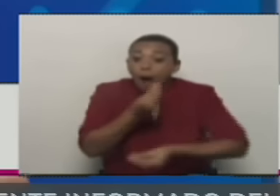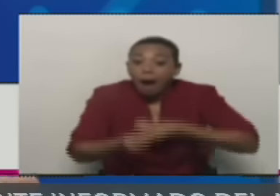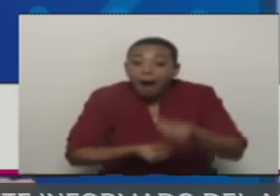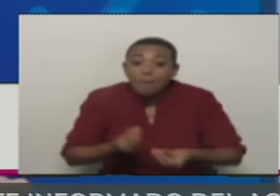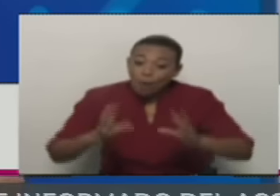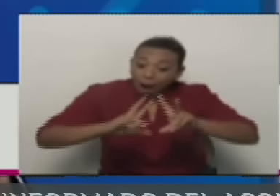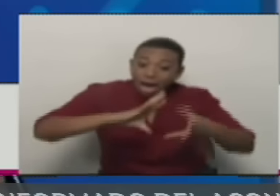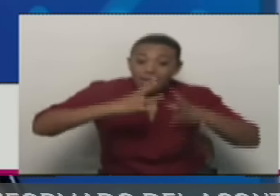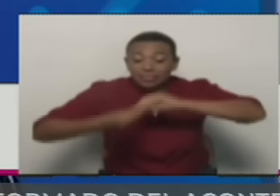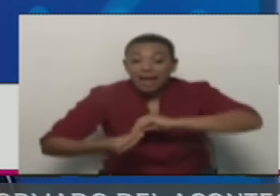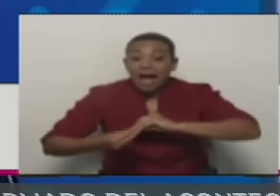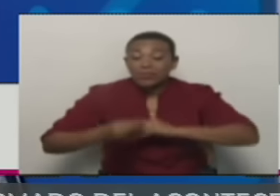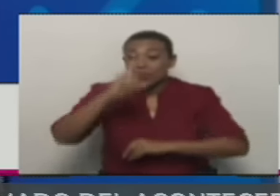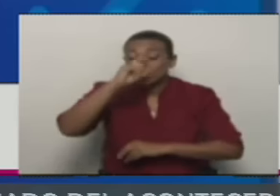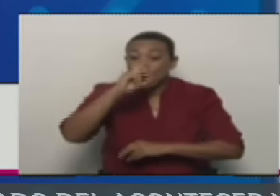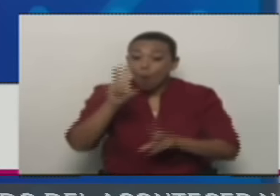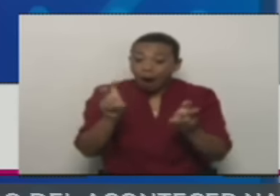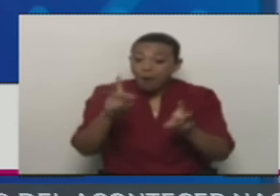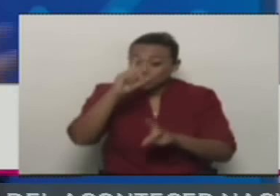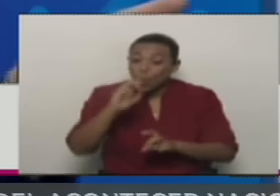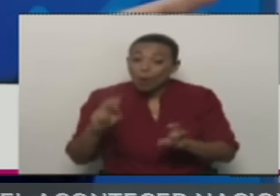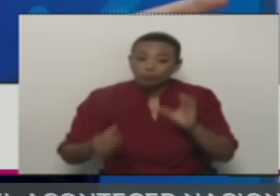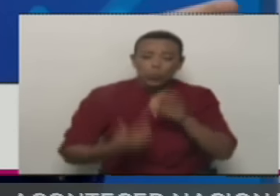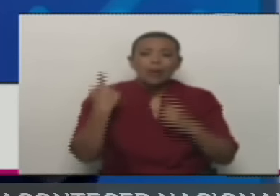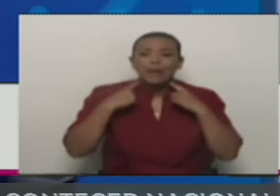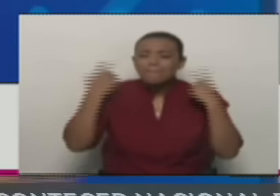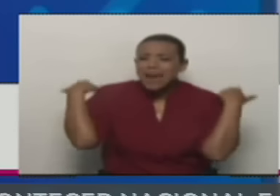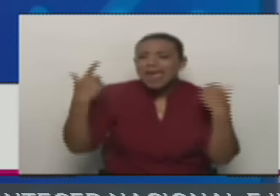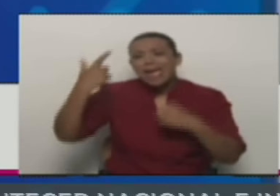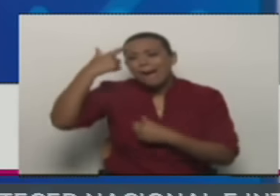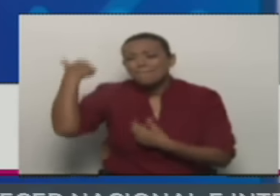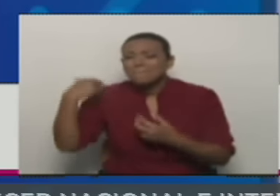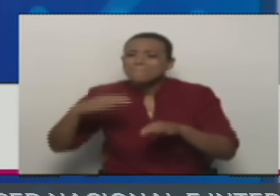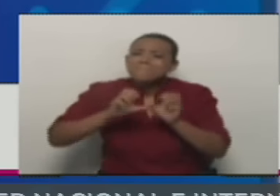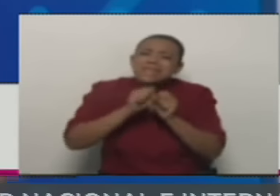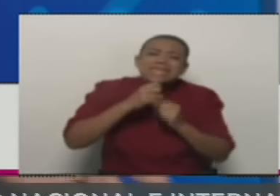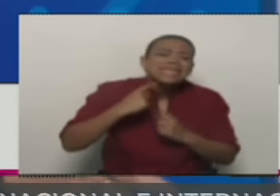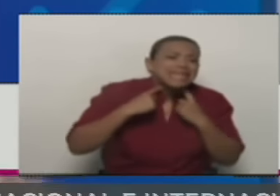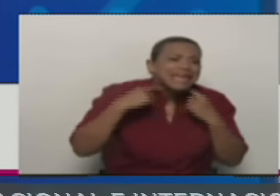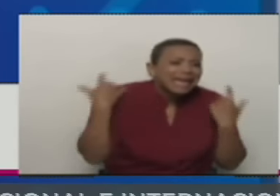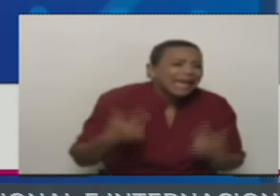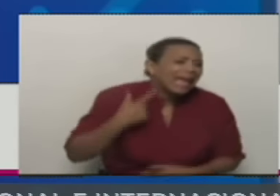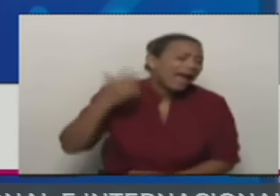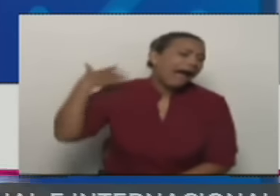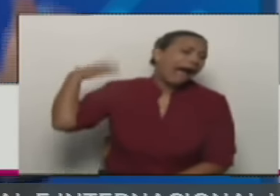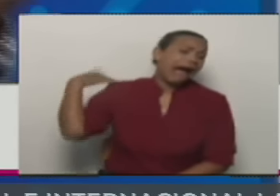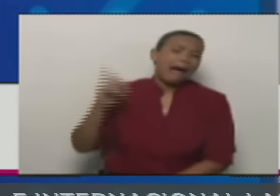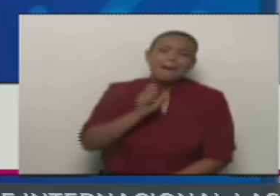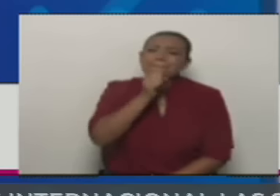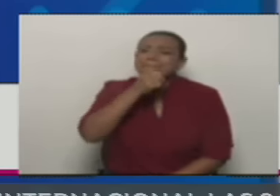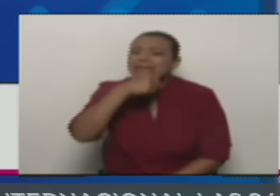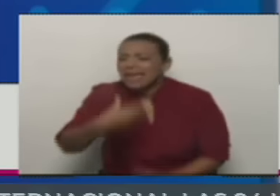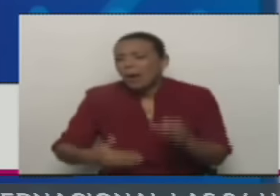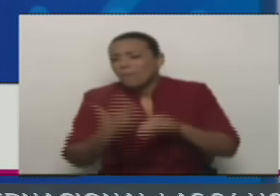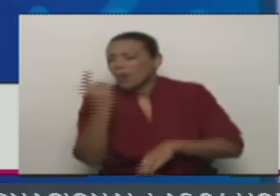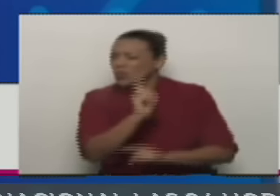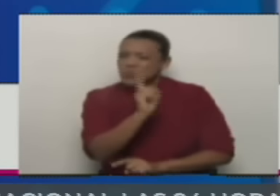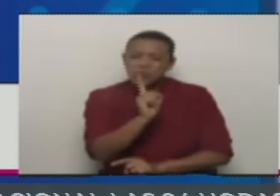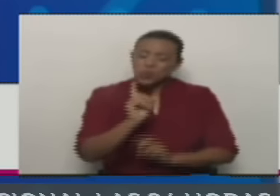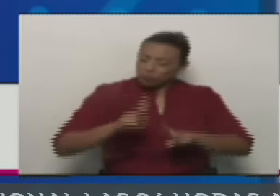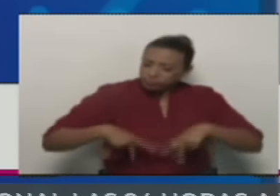adaptados al siglo XXI, que rompamos con moldes, esquemas, protocolos antiguos, y que lo hagamos también con el